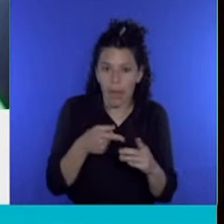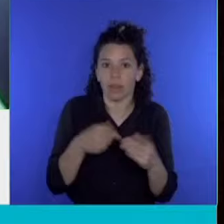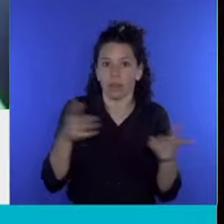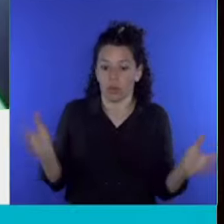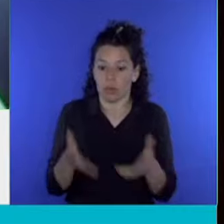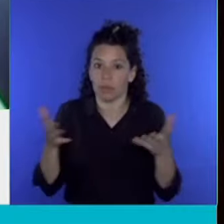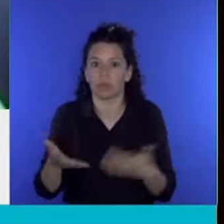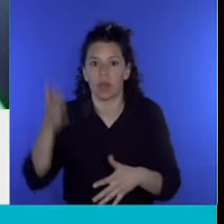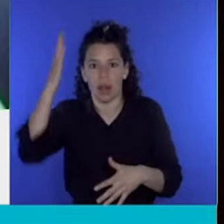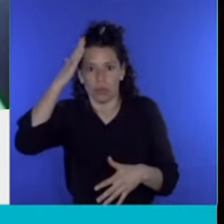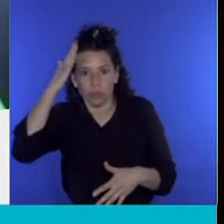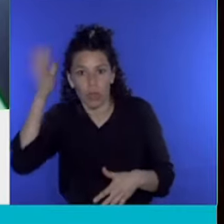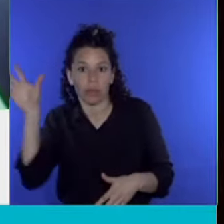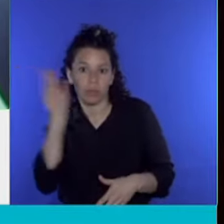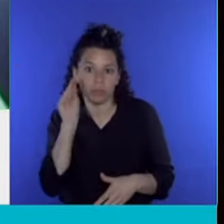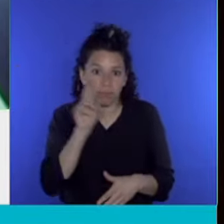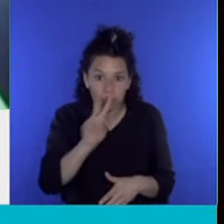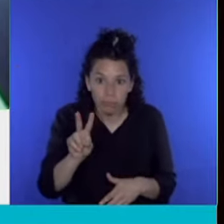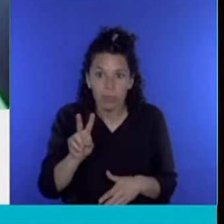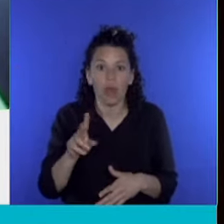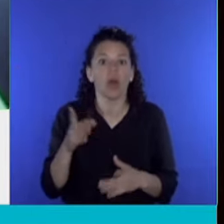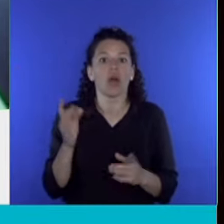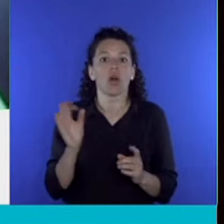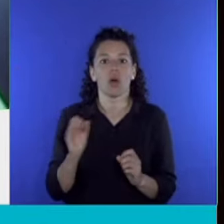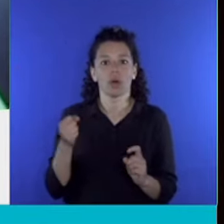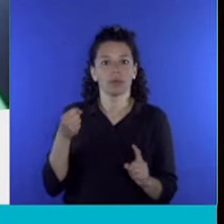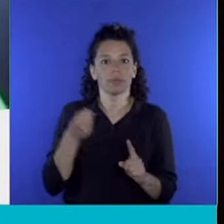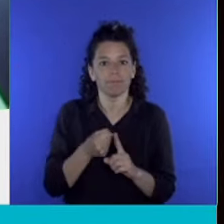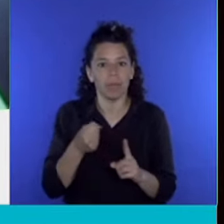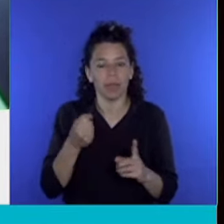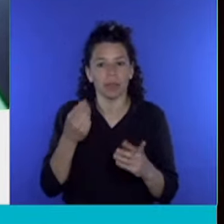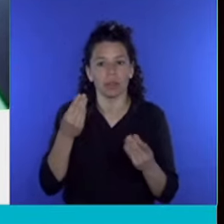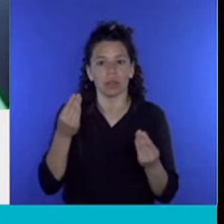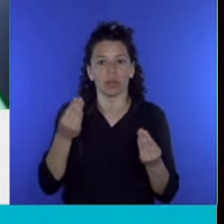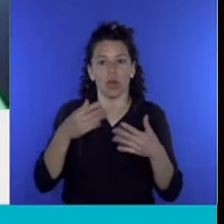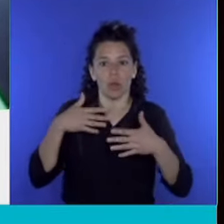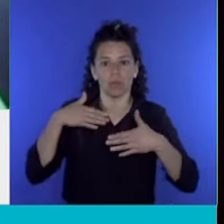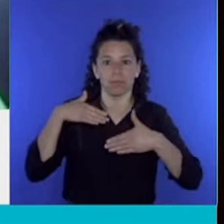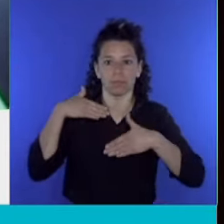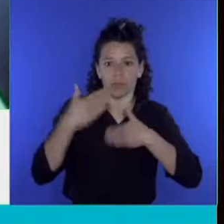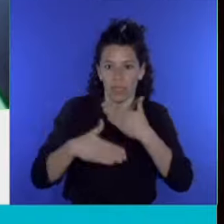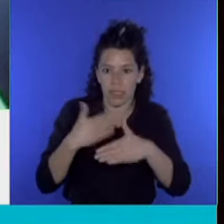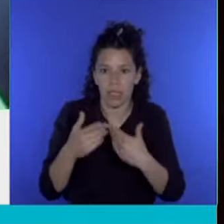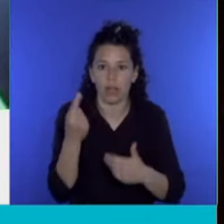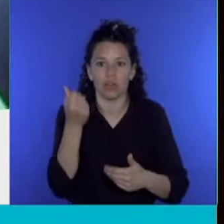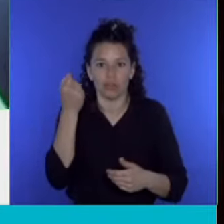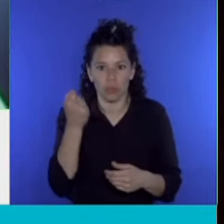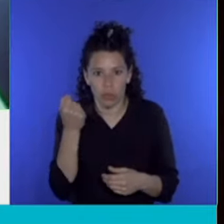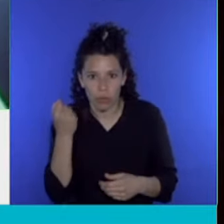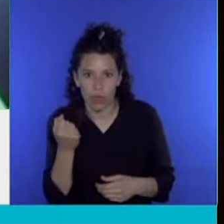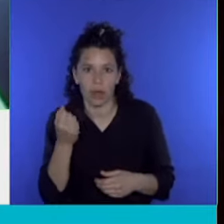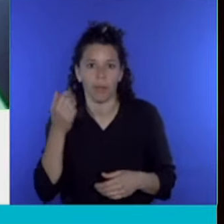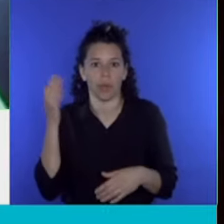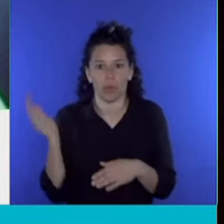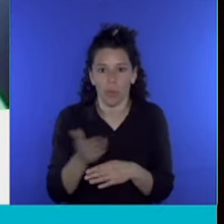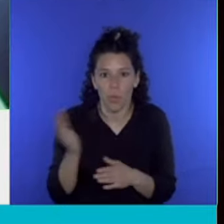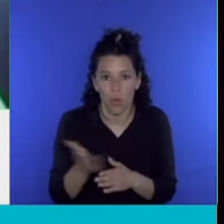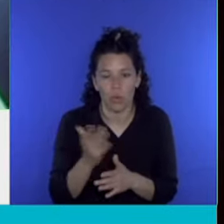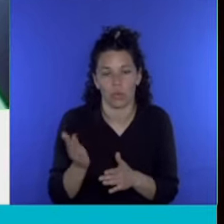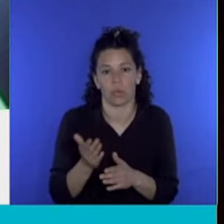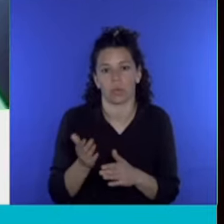cultura en la audiovisual por el impacto que tiene en el el desarrollo económico y